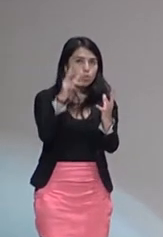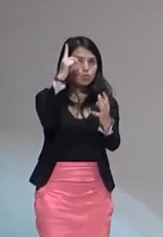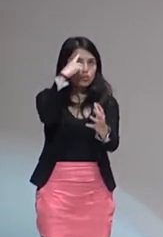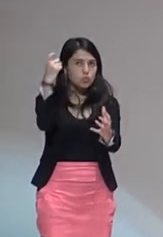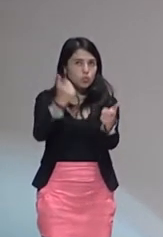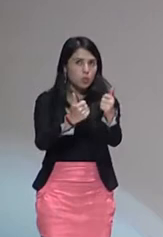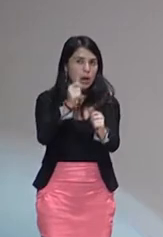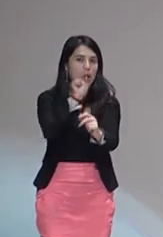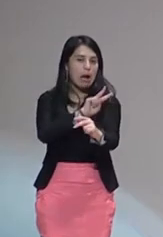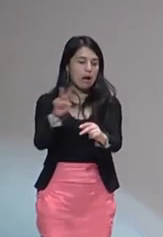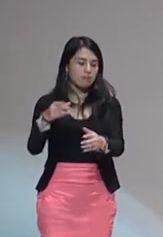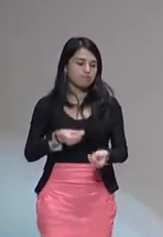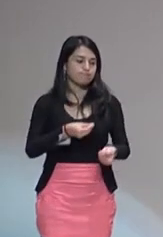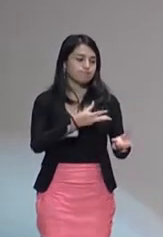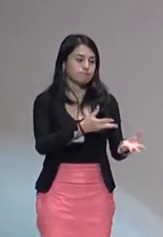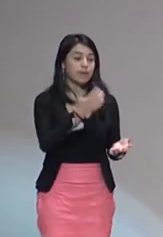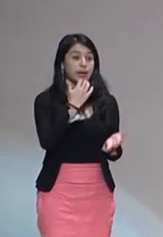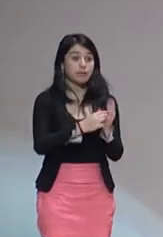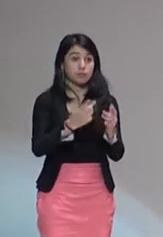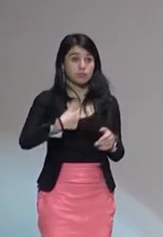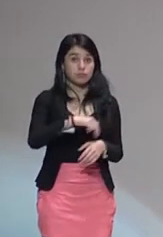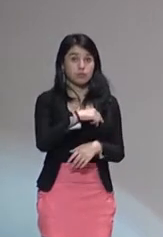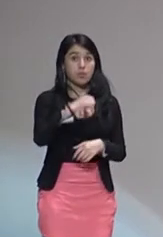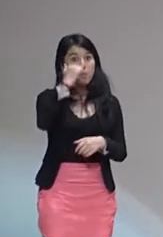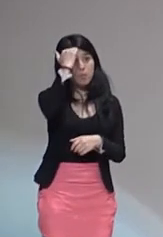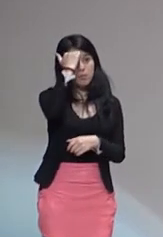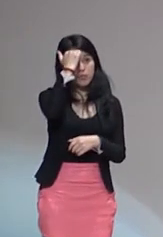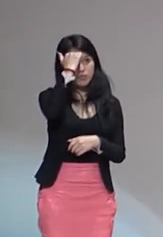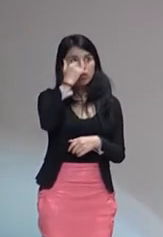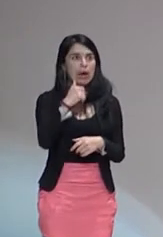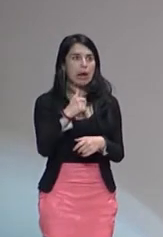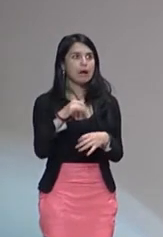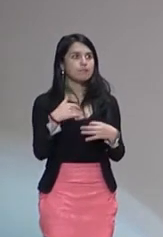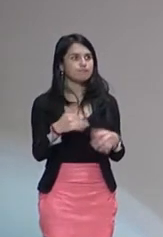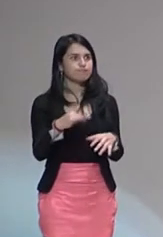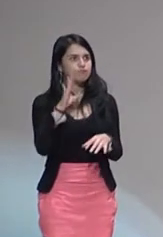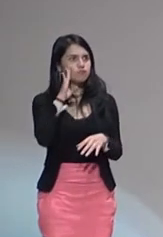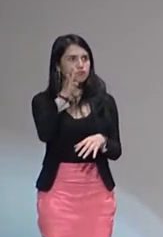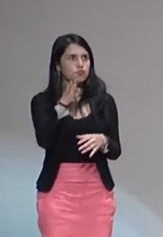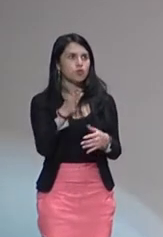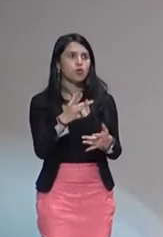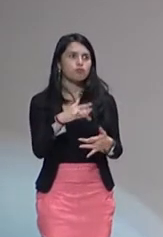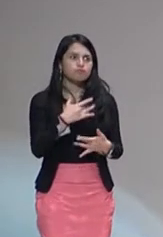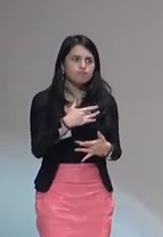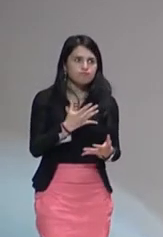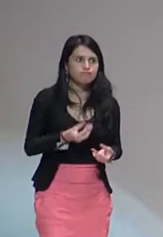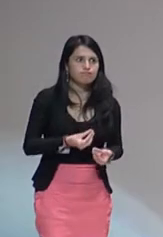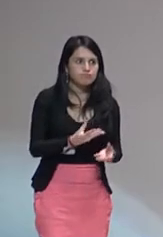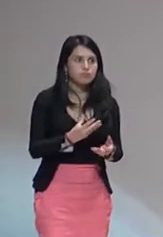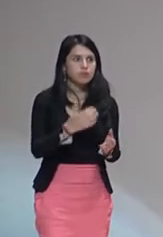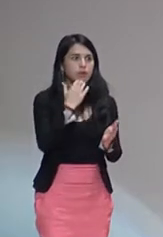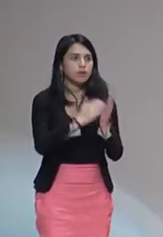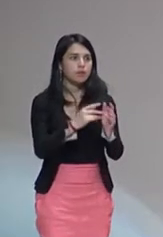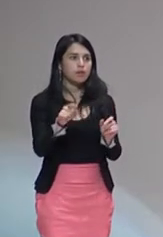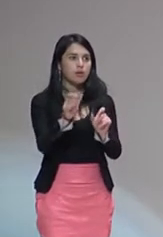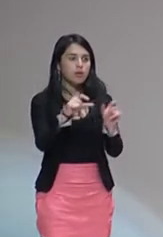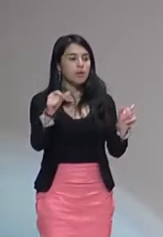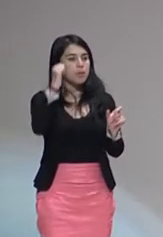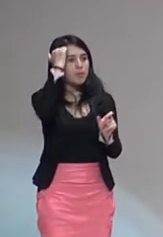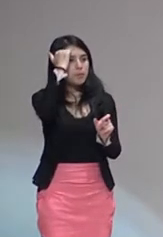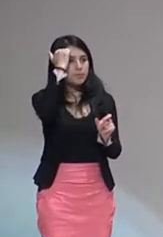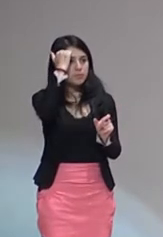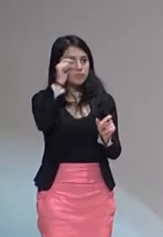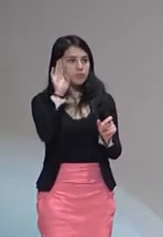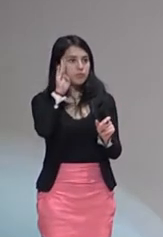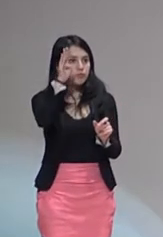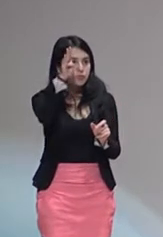crear. Si nosotros somos maestros con esperanza, si somos maestros con futuro, con